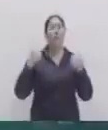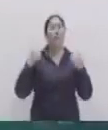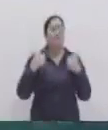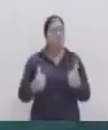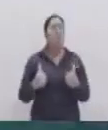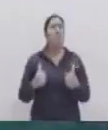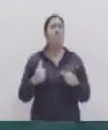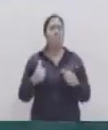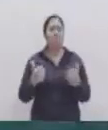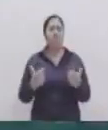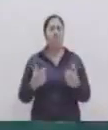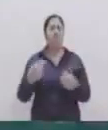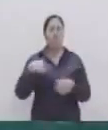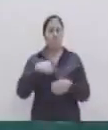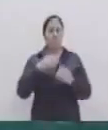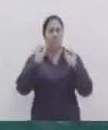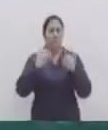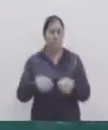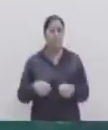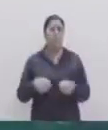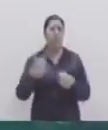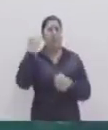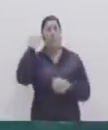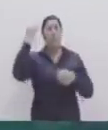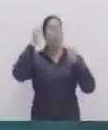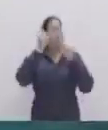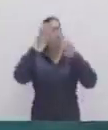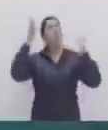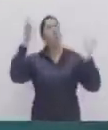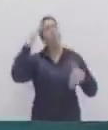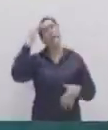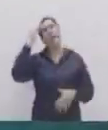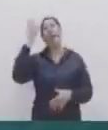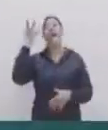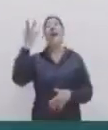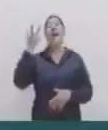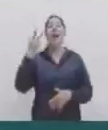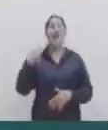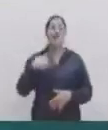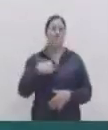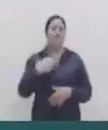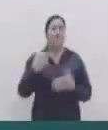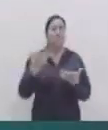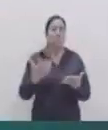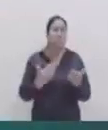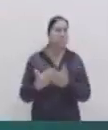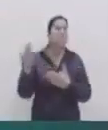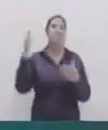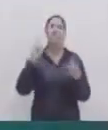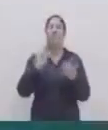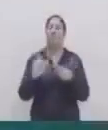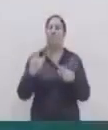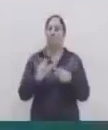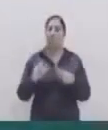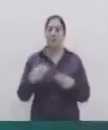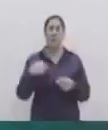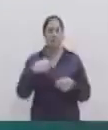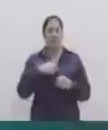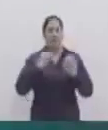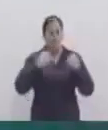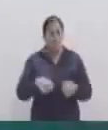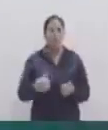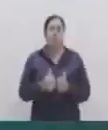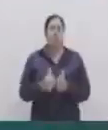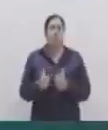momento para que nosotros podamos soltar nuestra imaginación, podamos reinventarnos y poder